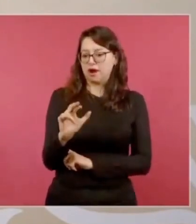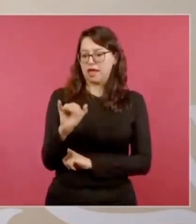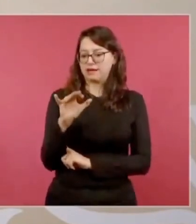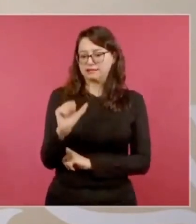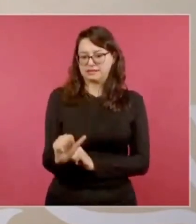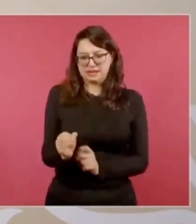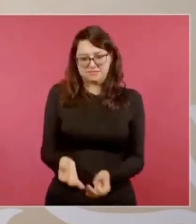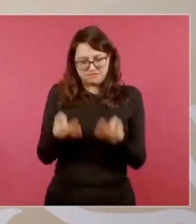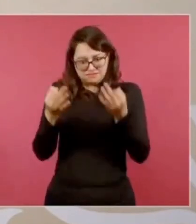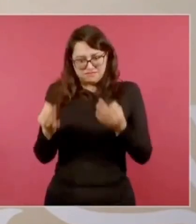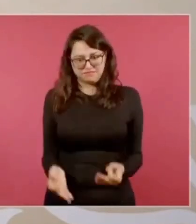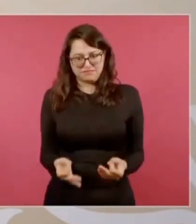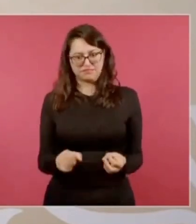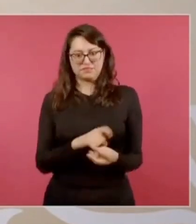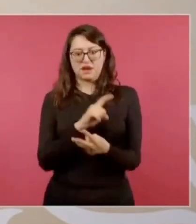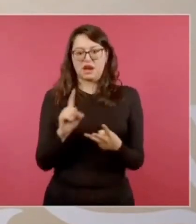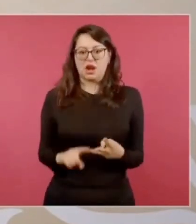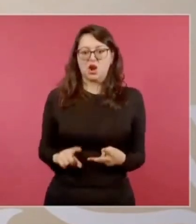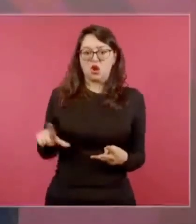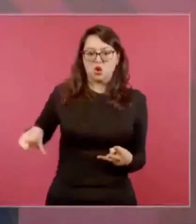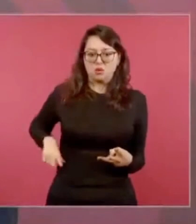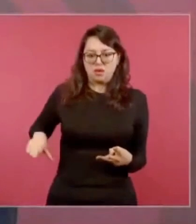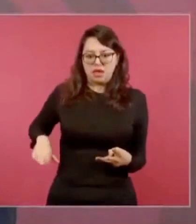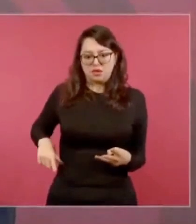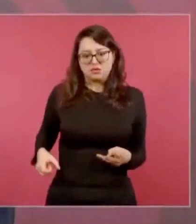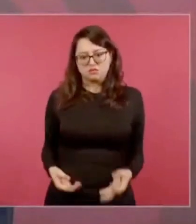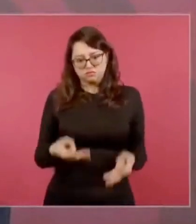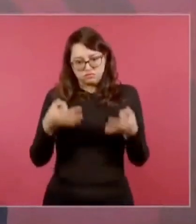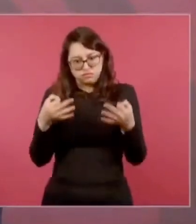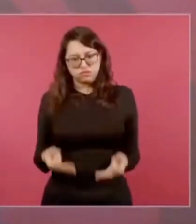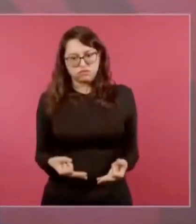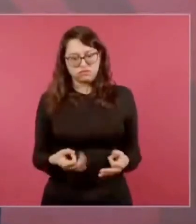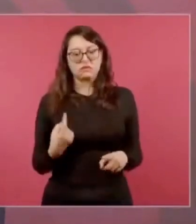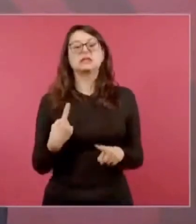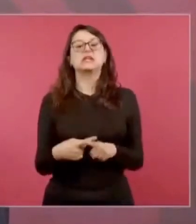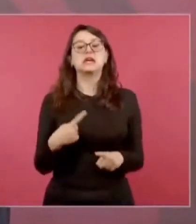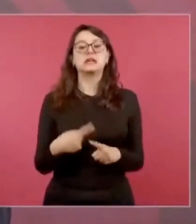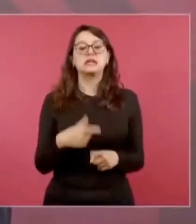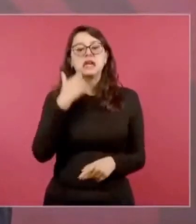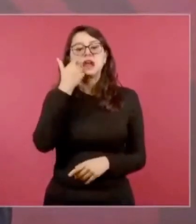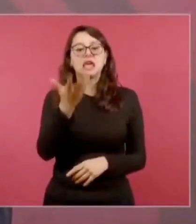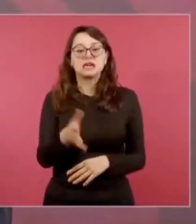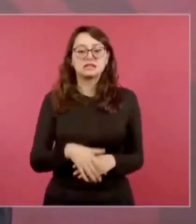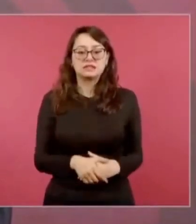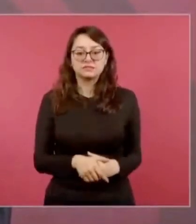verdadera, un gobierno democrático? Pues al pueblo,